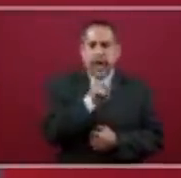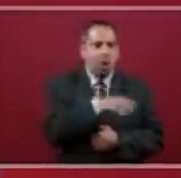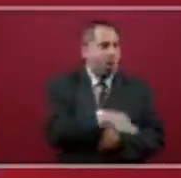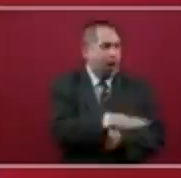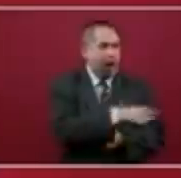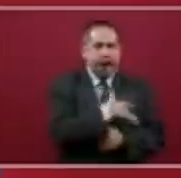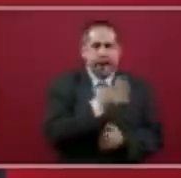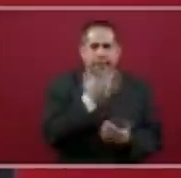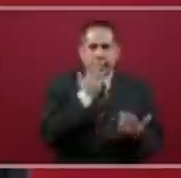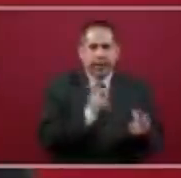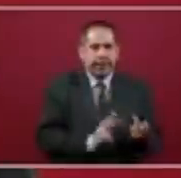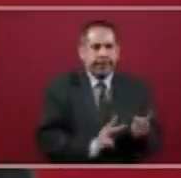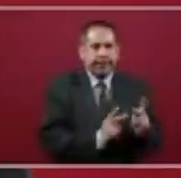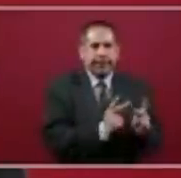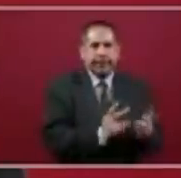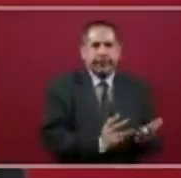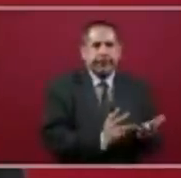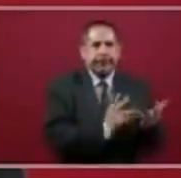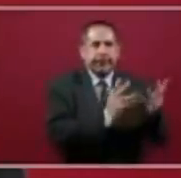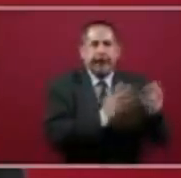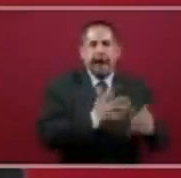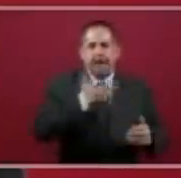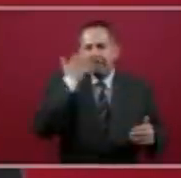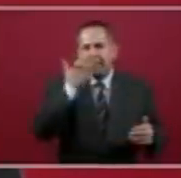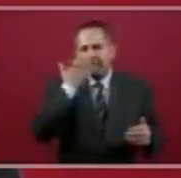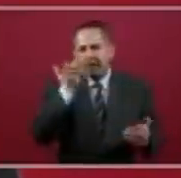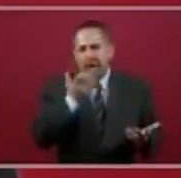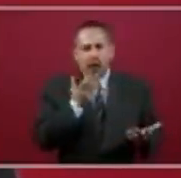para el consumo de la gente.